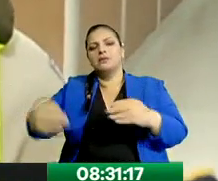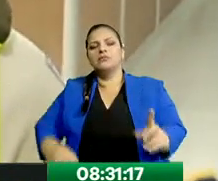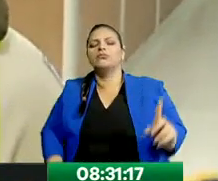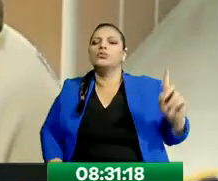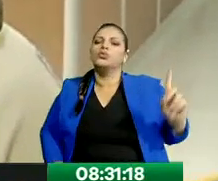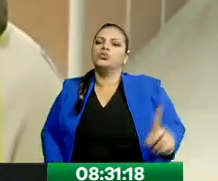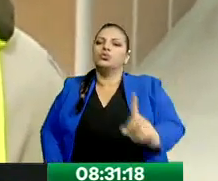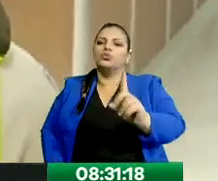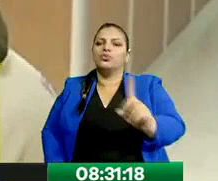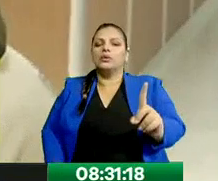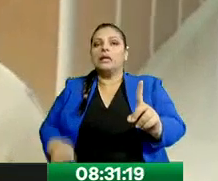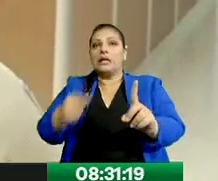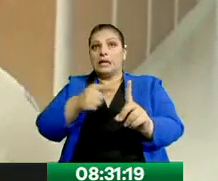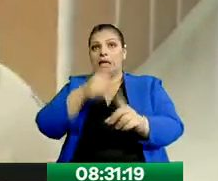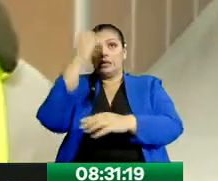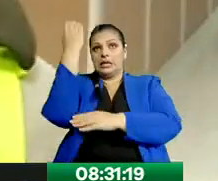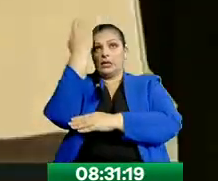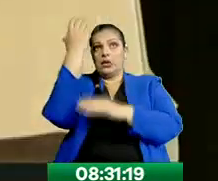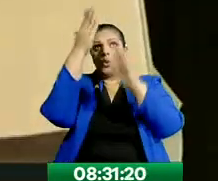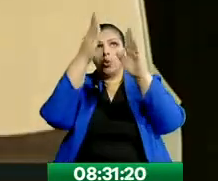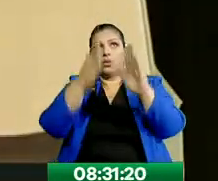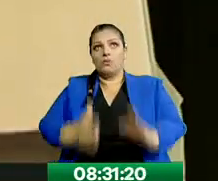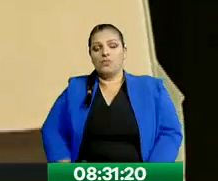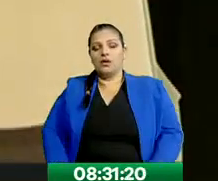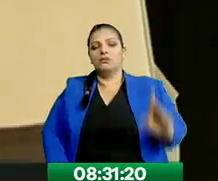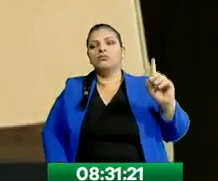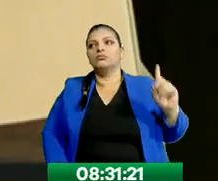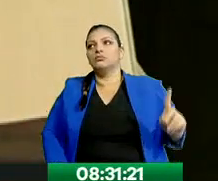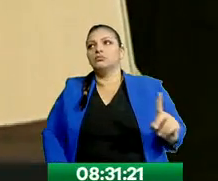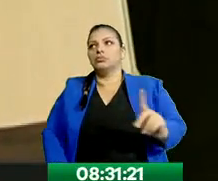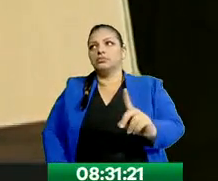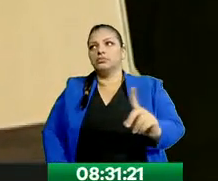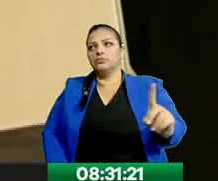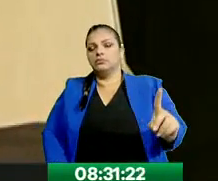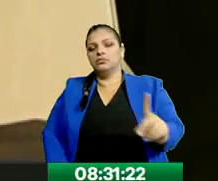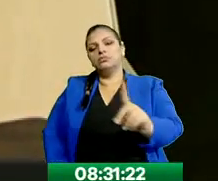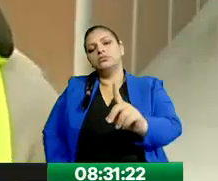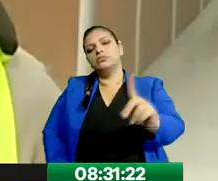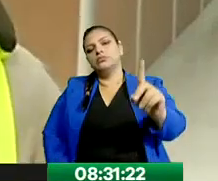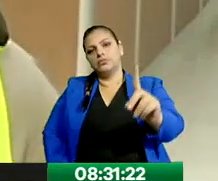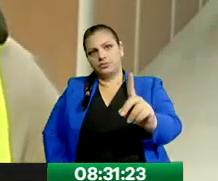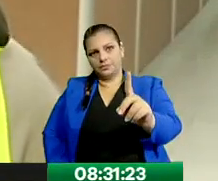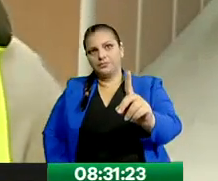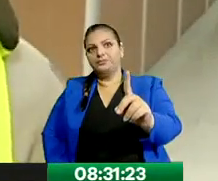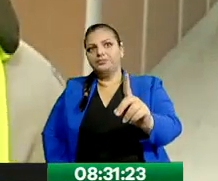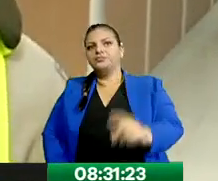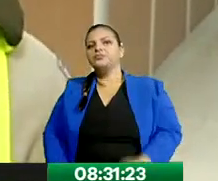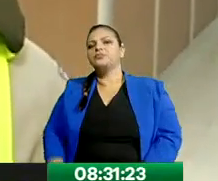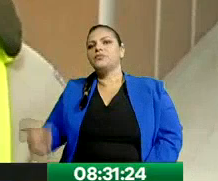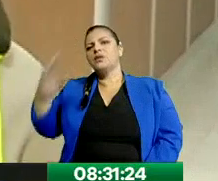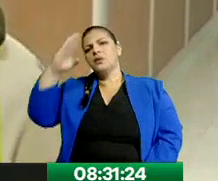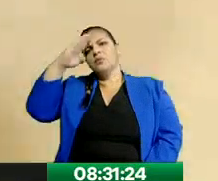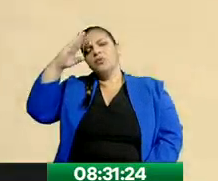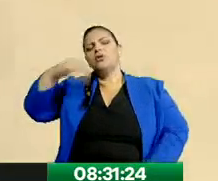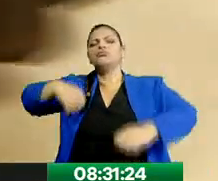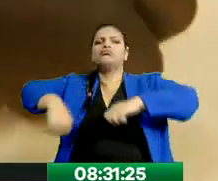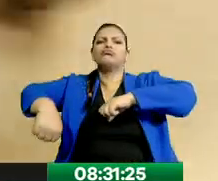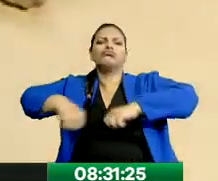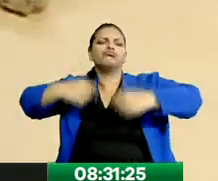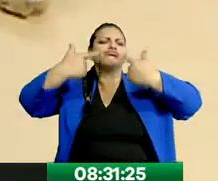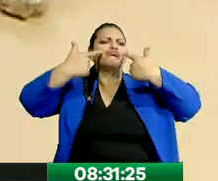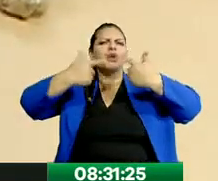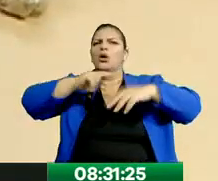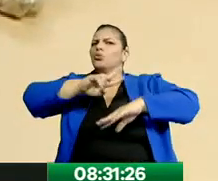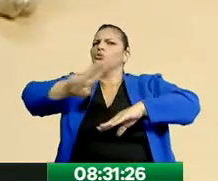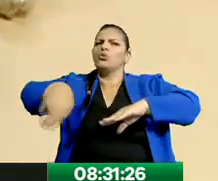nacionalidad colombiana, aparentemente con sustancias sujetas a fiscalización, y se lo trajo acá a la unidad de la Gran Borja. Se